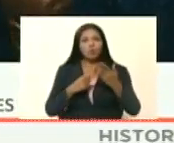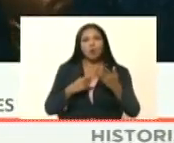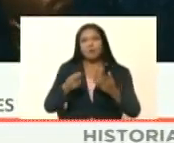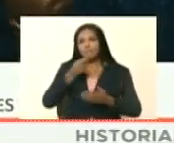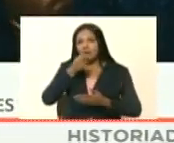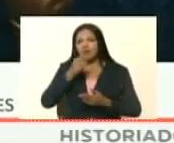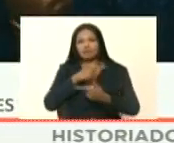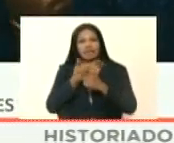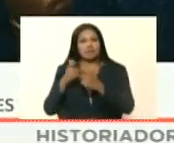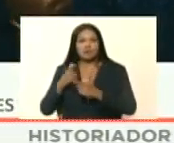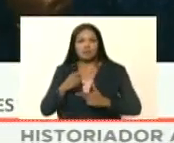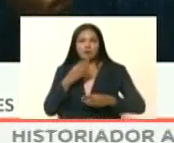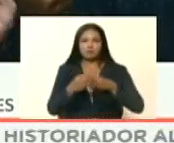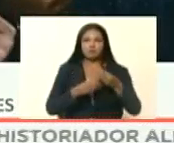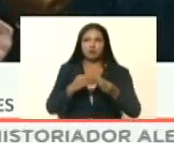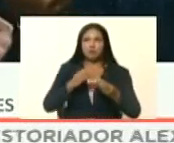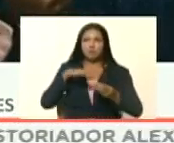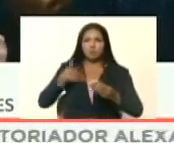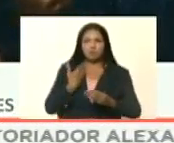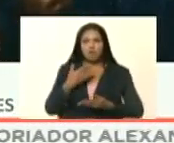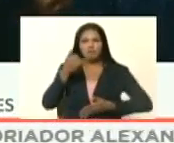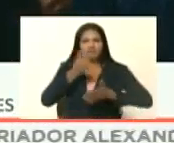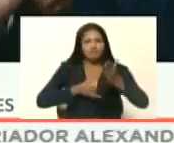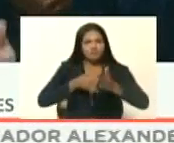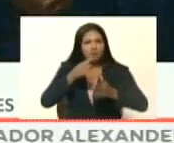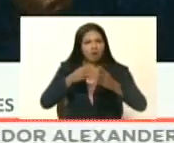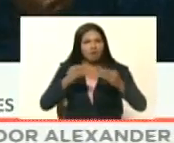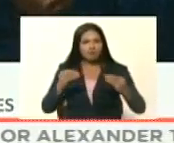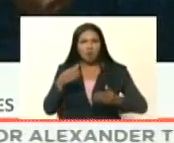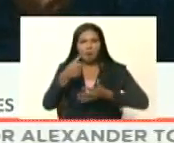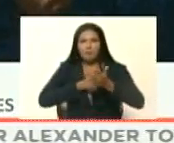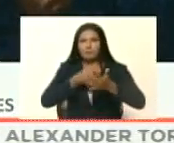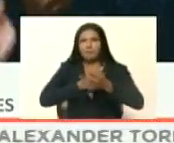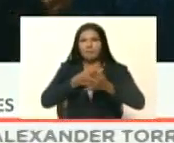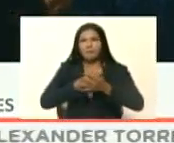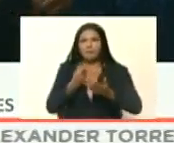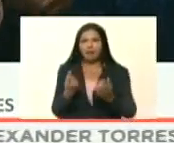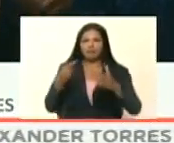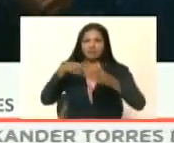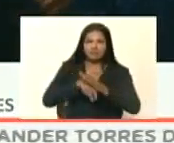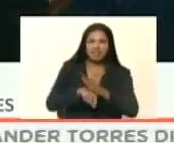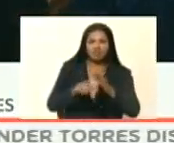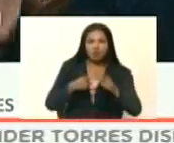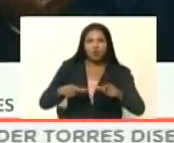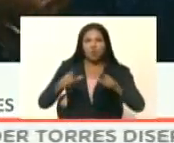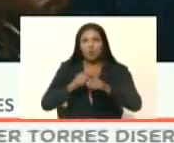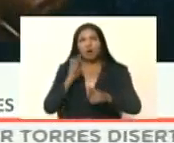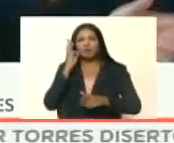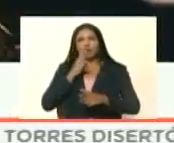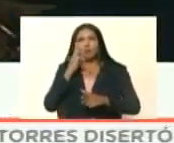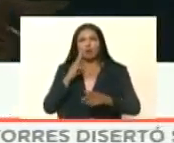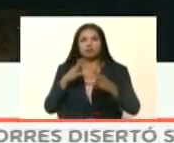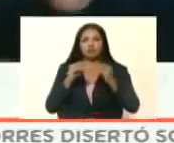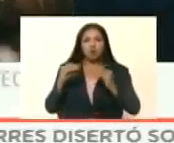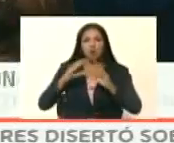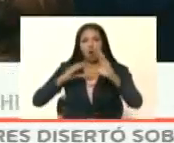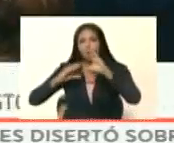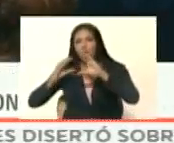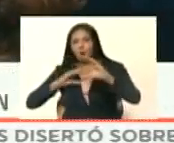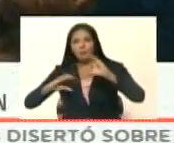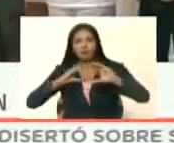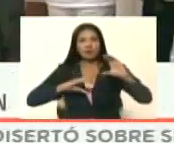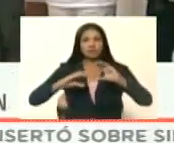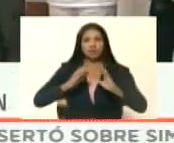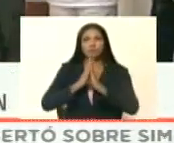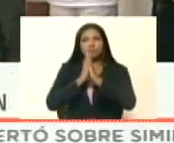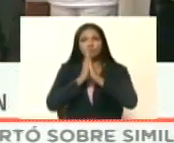independientes fueron capaces de registrar y de dar batallas desde dentro, desde fuera y en los medios de comunicación. Por